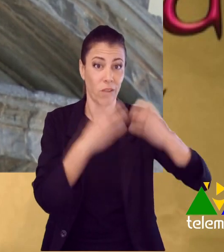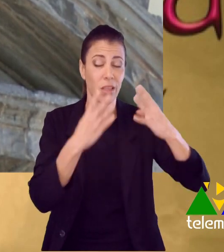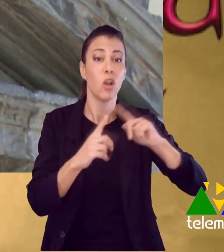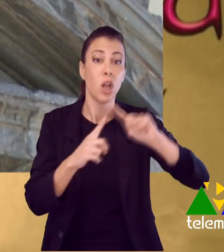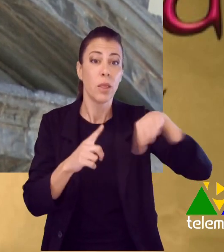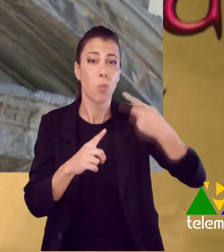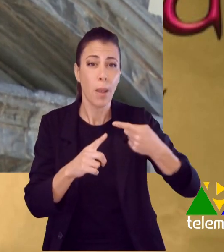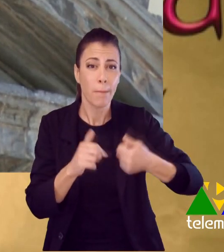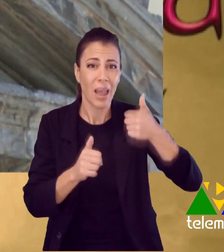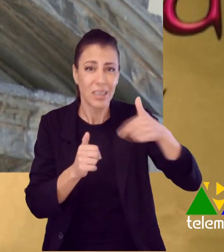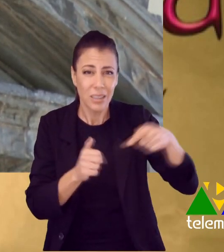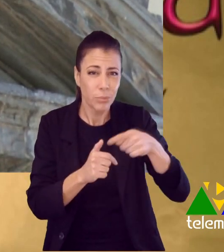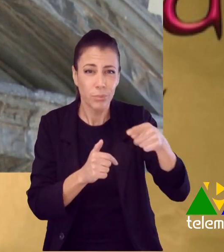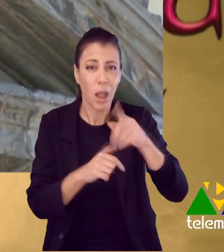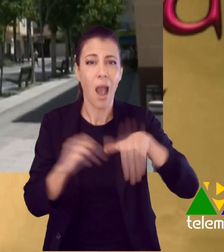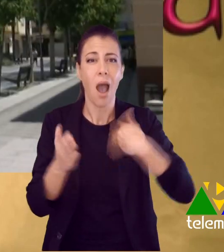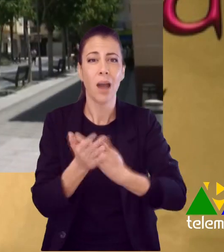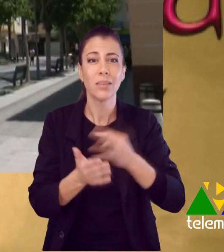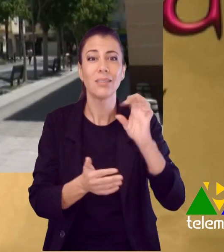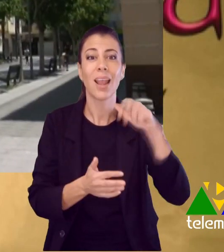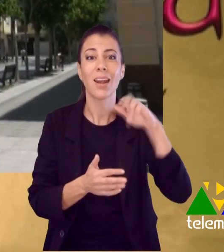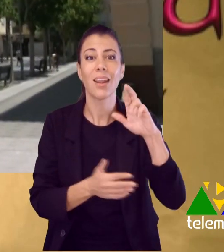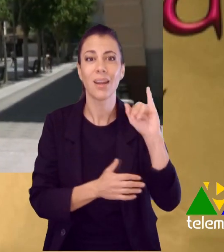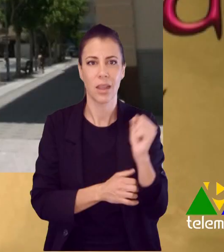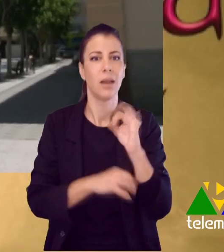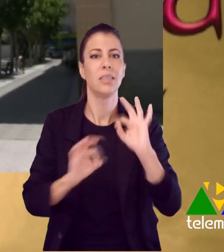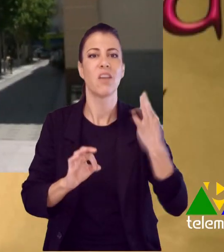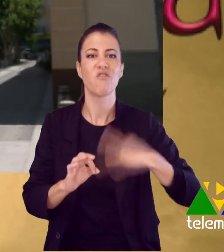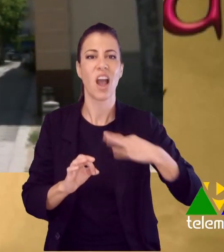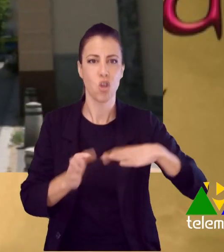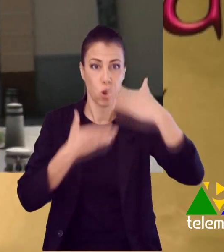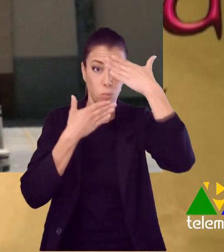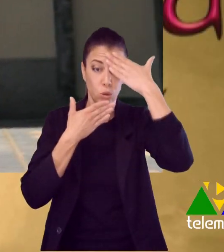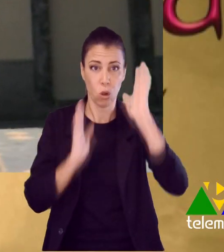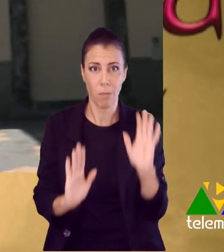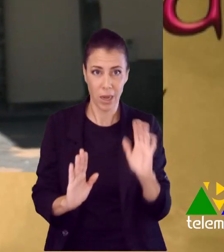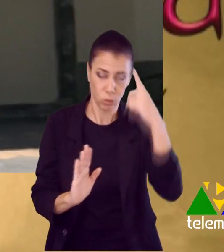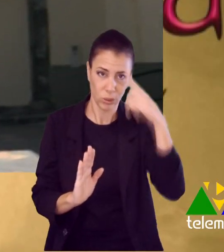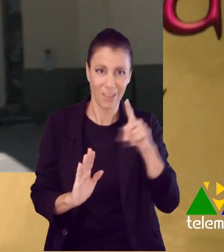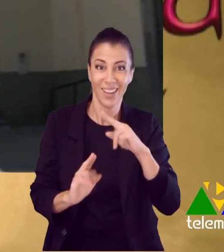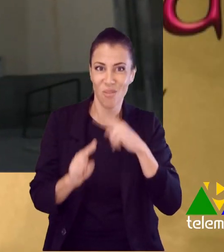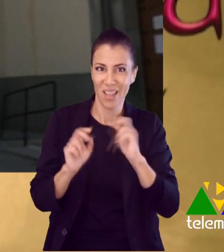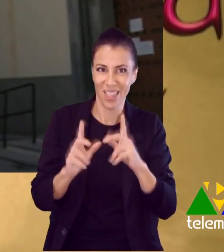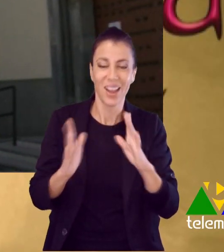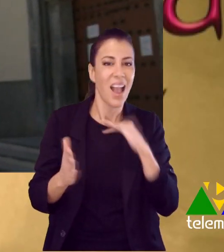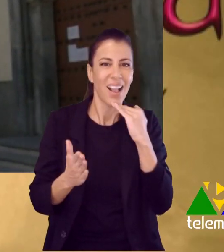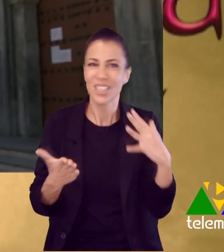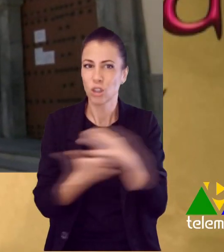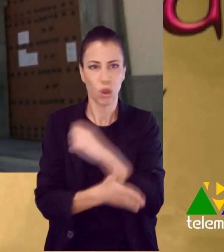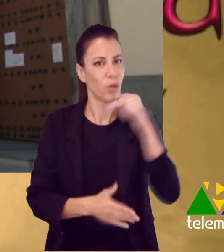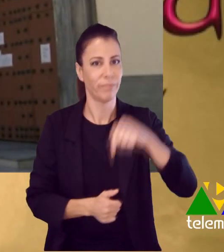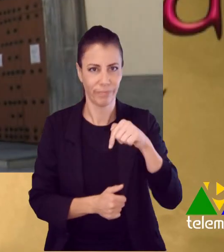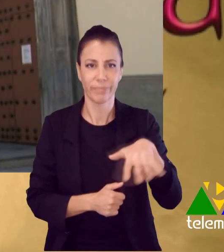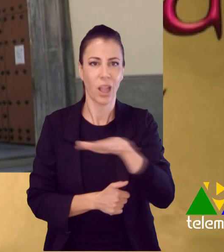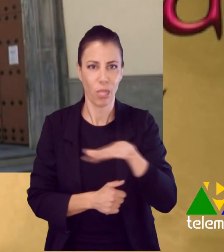ya llegando a lo que es la tenería, el baño de los musulmanes. Es decir, que los baños musulmanes, con lo cual casi todo estaría en esta